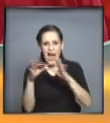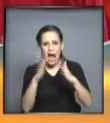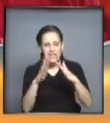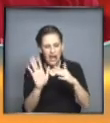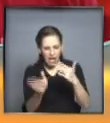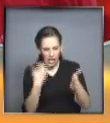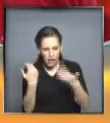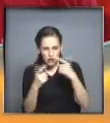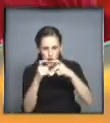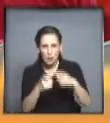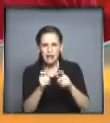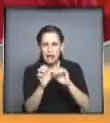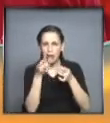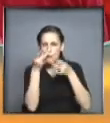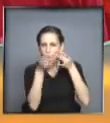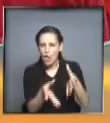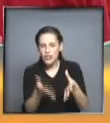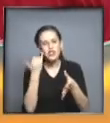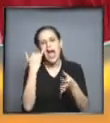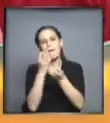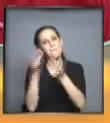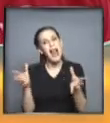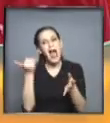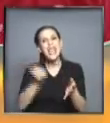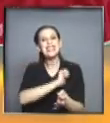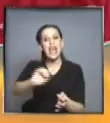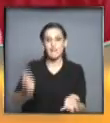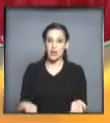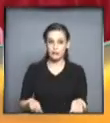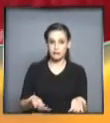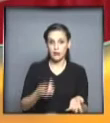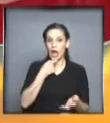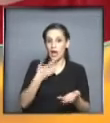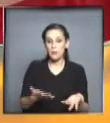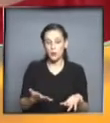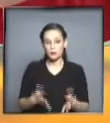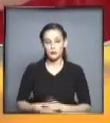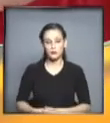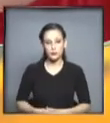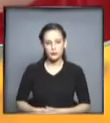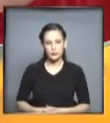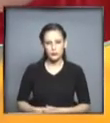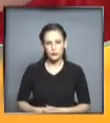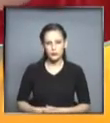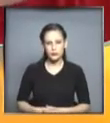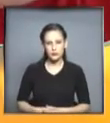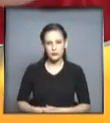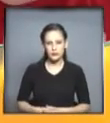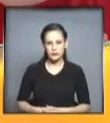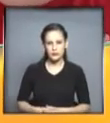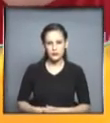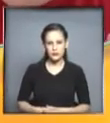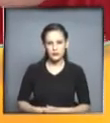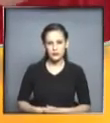violando el concepto de libertad. Son los libros clásicos del liberalismo, digamos. Son el manual del liberalismo de